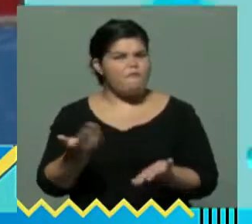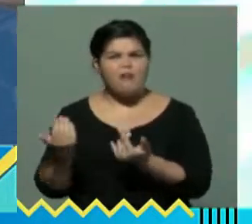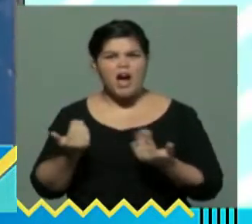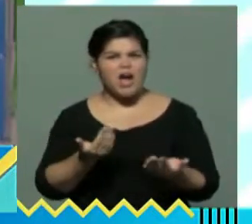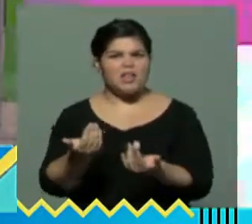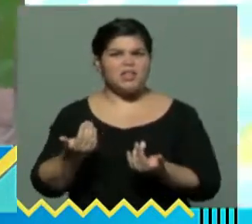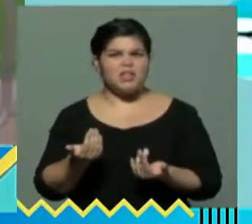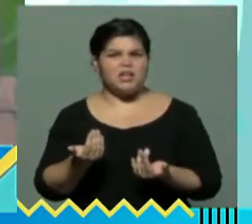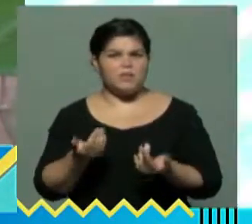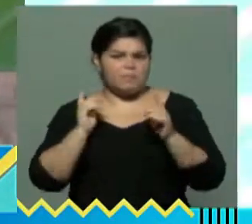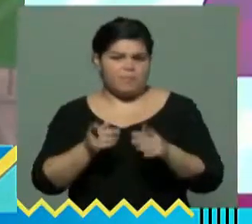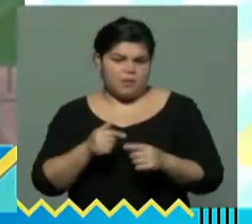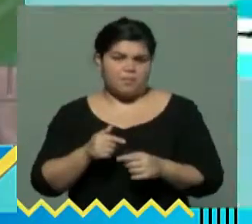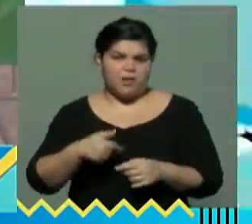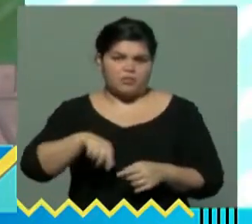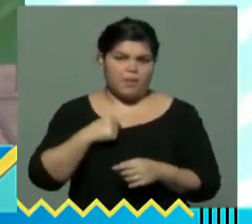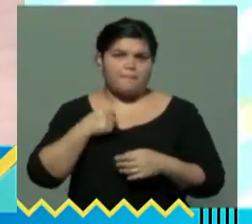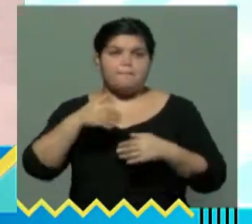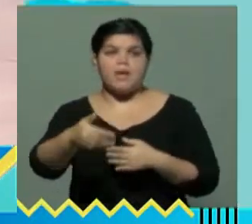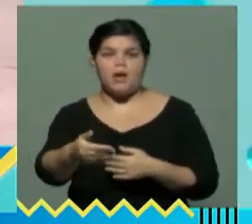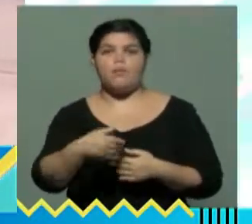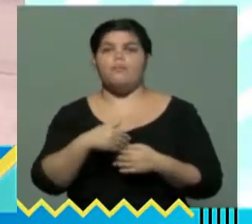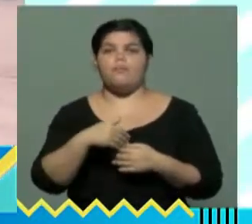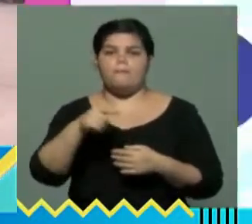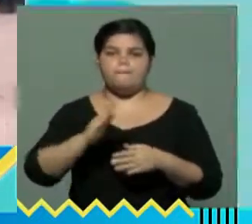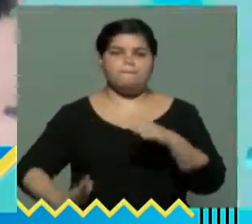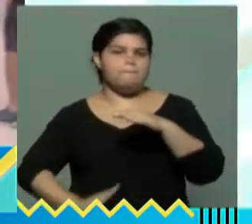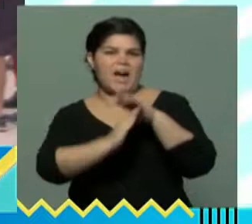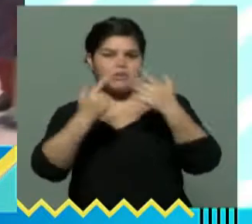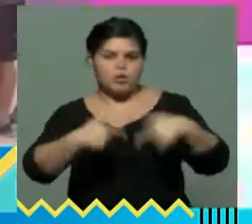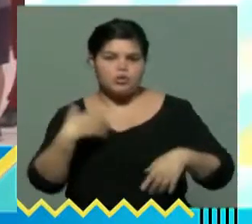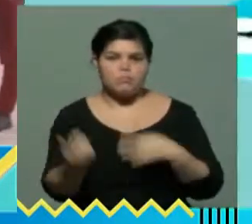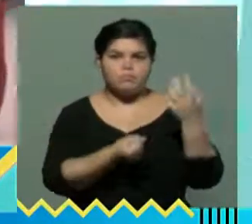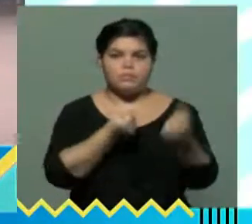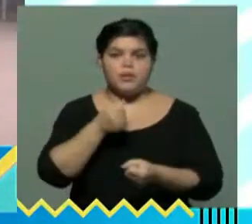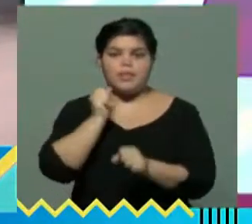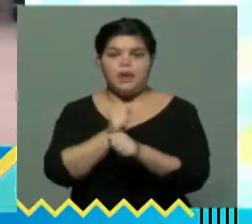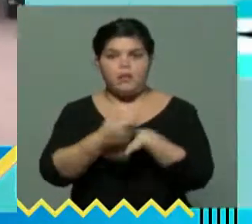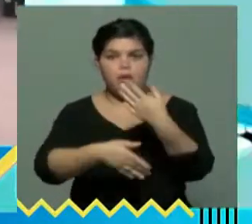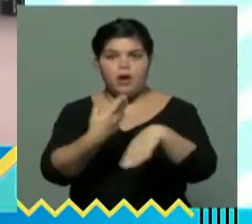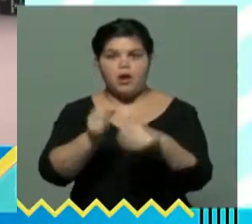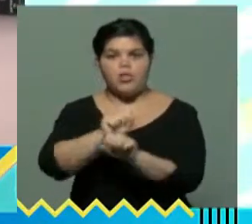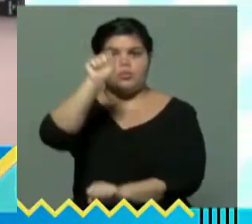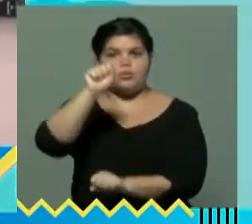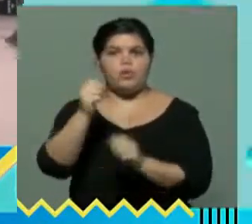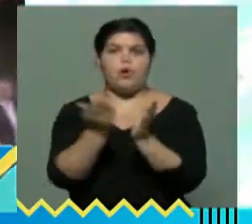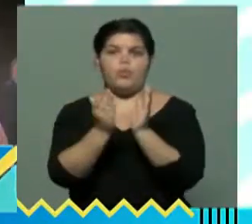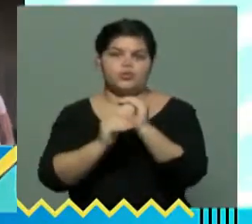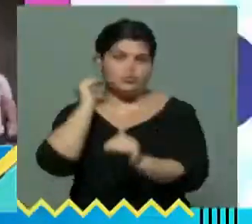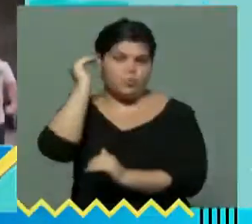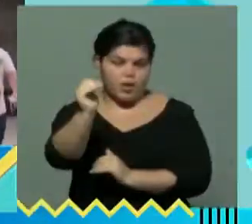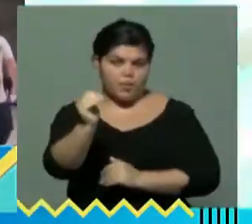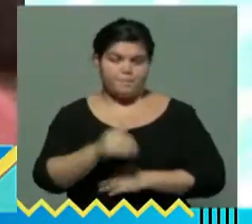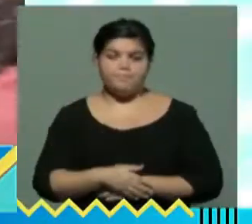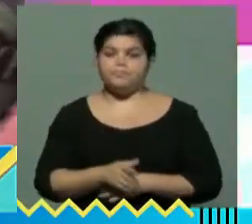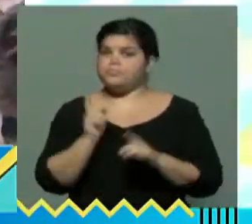haber tenido lo que se espera en teoría como lo máximo que uno tiene que tener para poderse desarrollar en el trabajo, que es un título de educación superior. A pesar